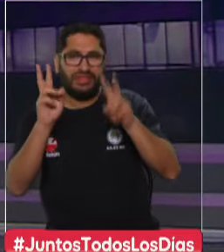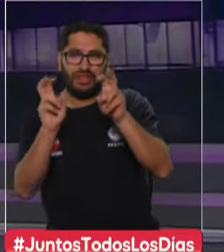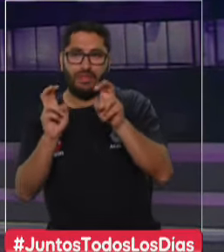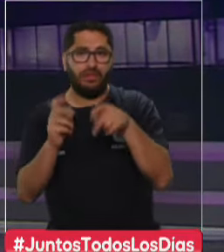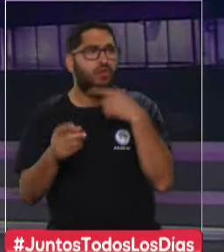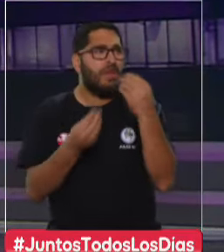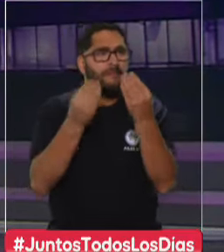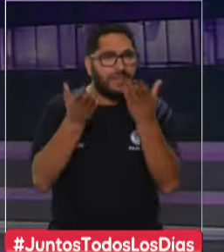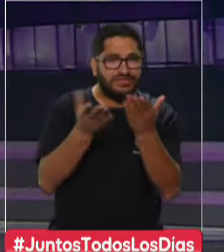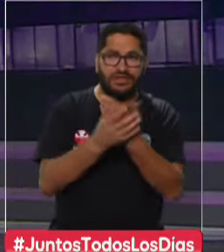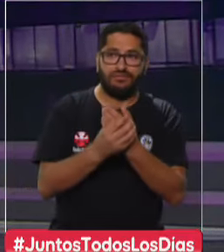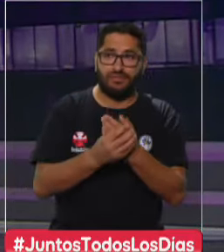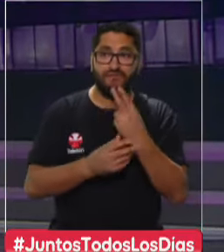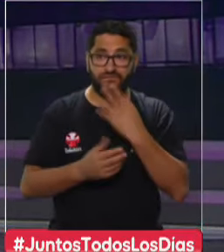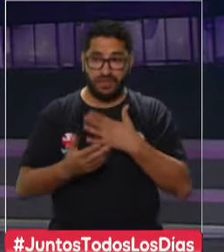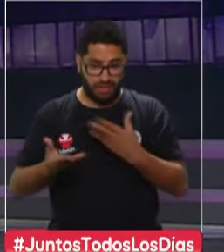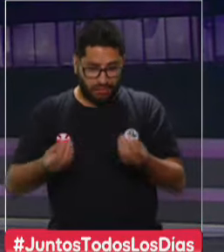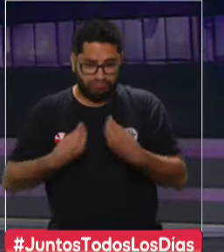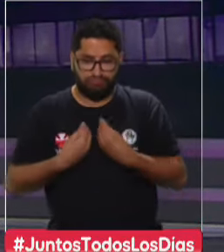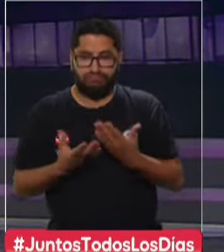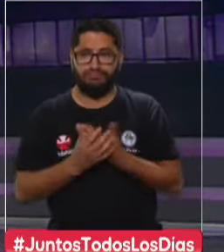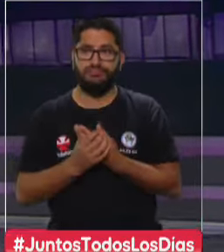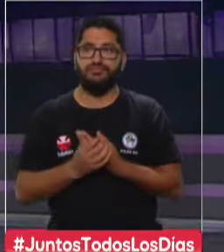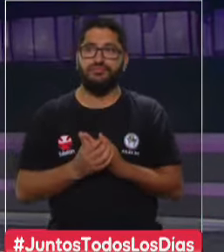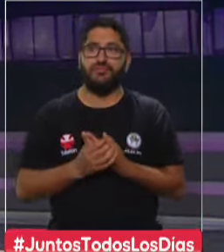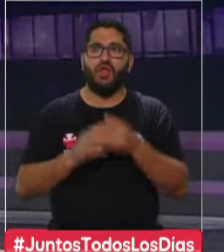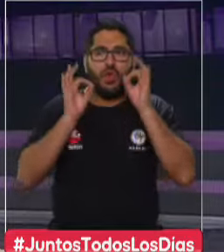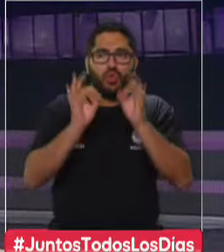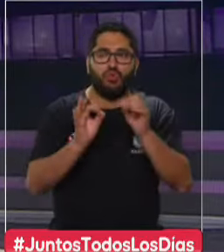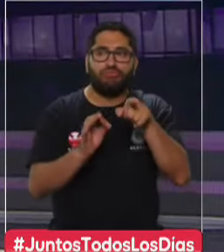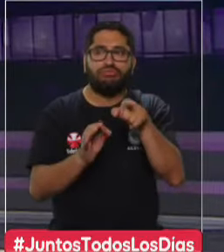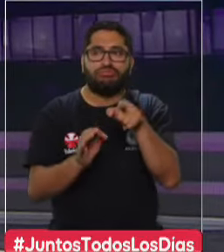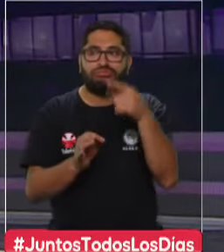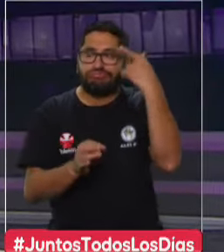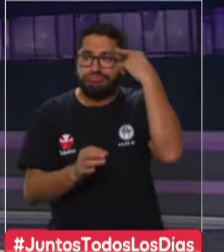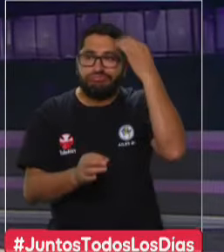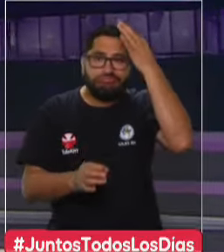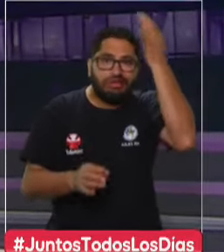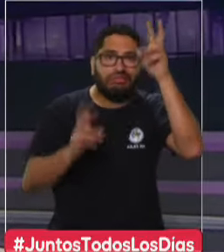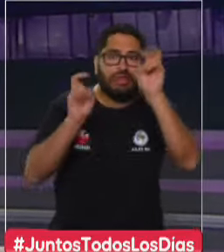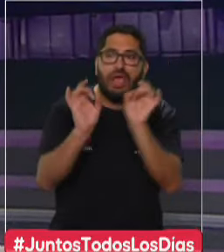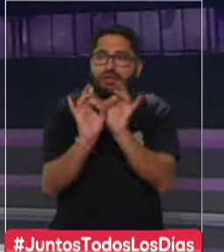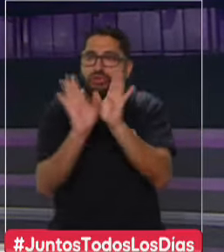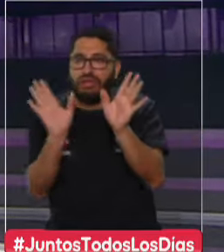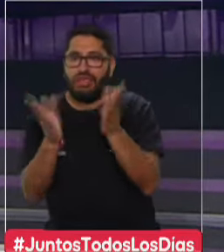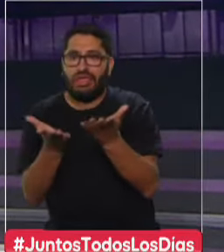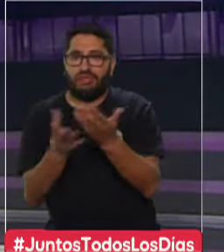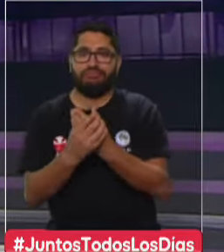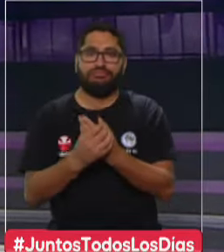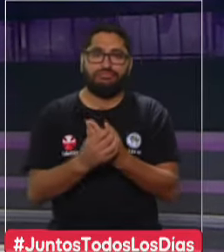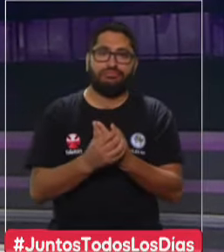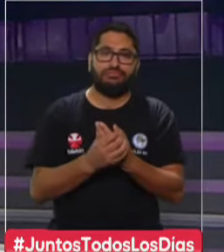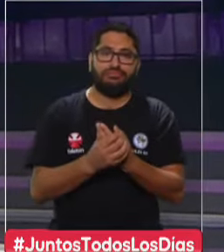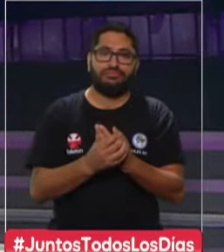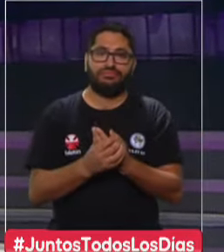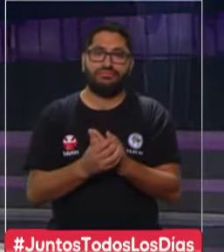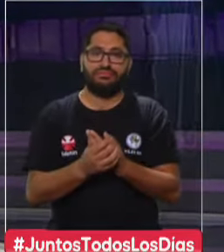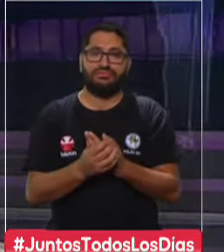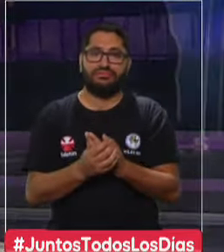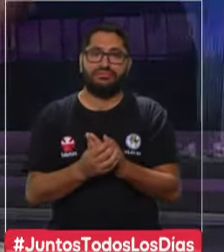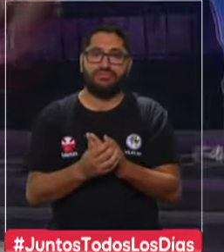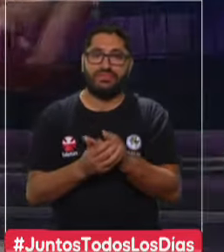el destino, cómo es la vida. ¿Cómo te tomas ese momento y ahora verlo reflejado en esta historia, digamos, y tener acá a tu familia, ¿no? A